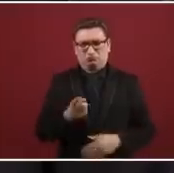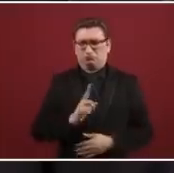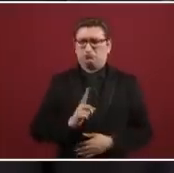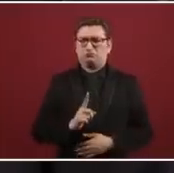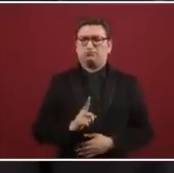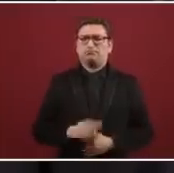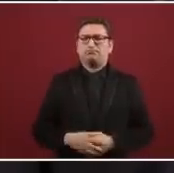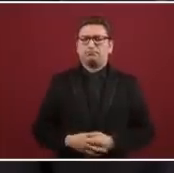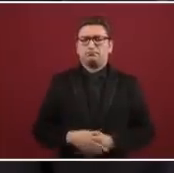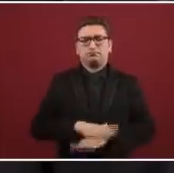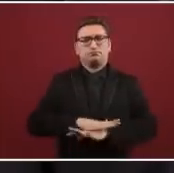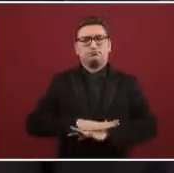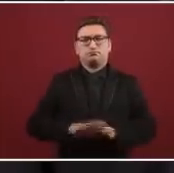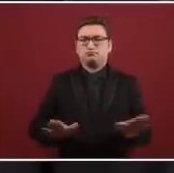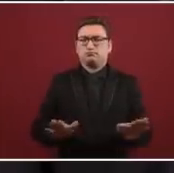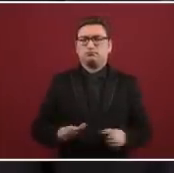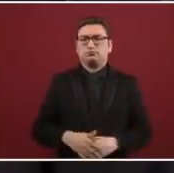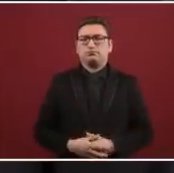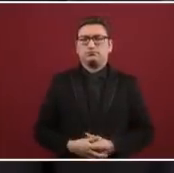nada más.